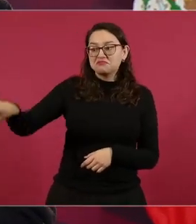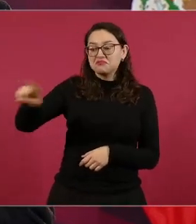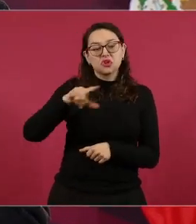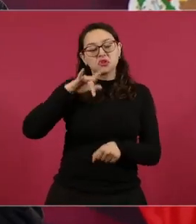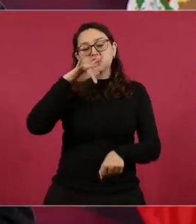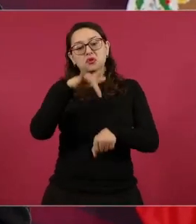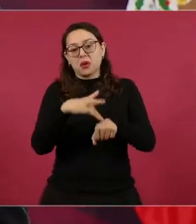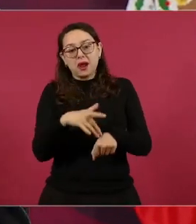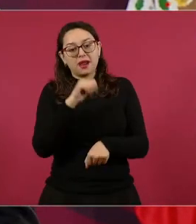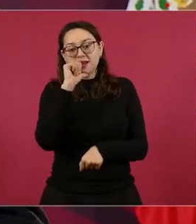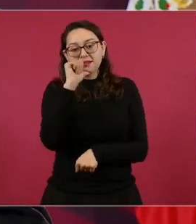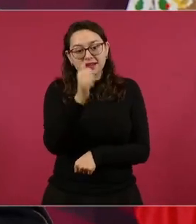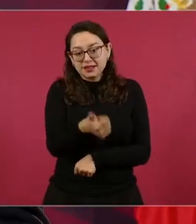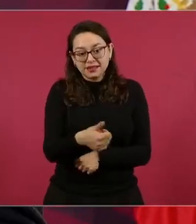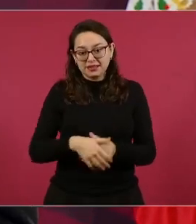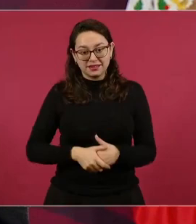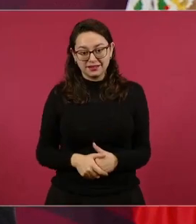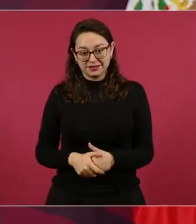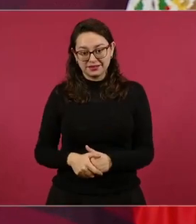periodo